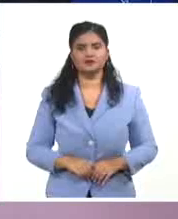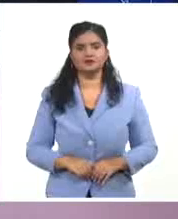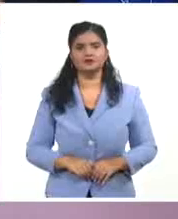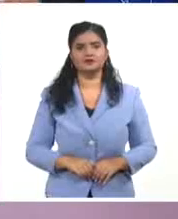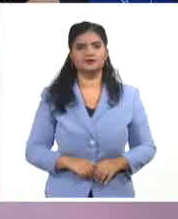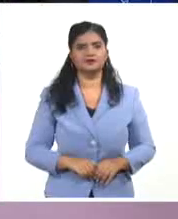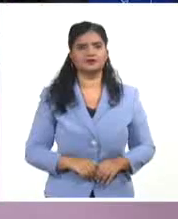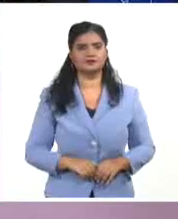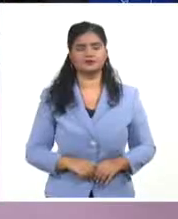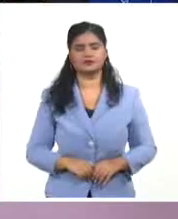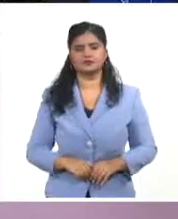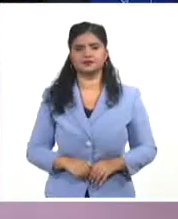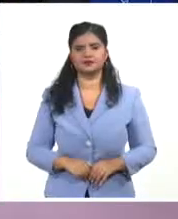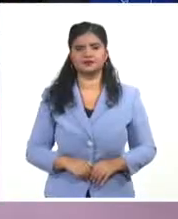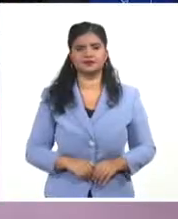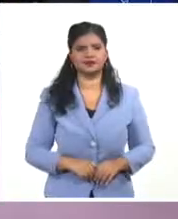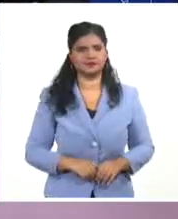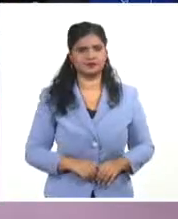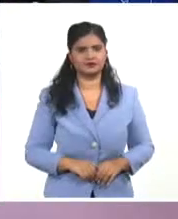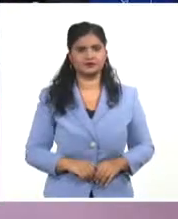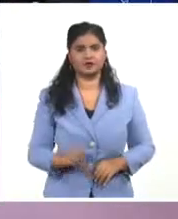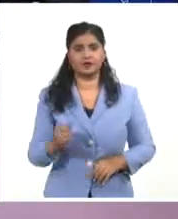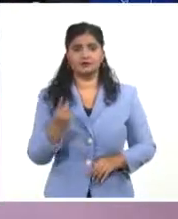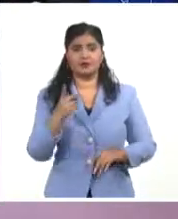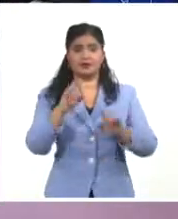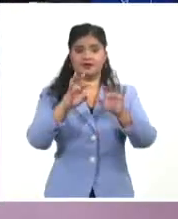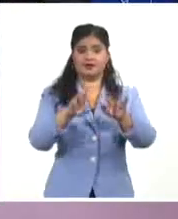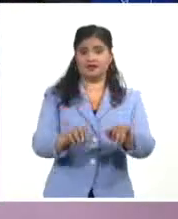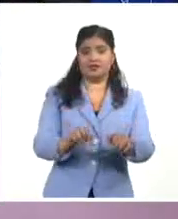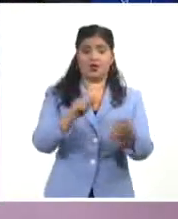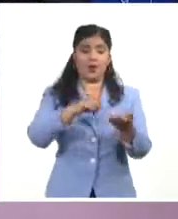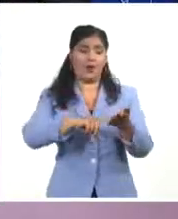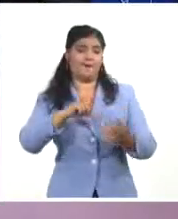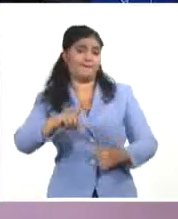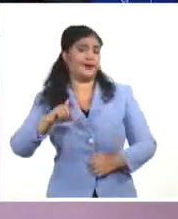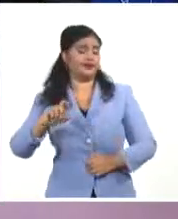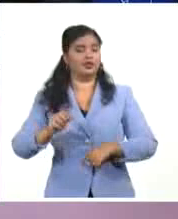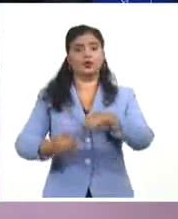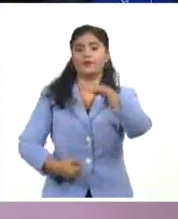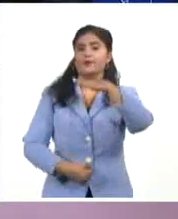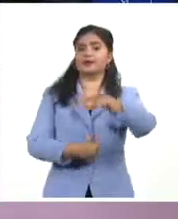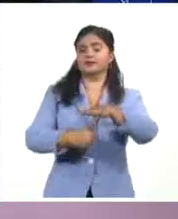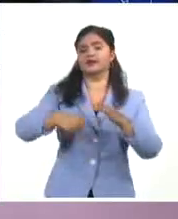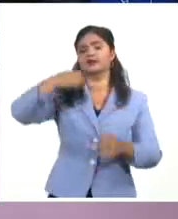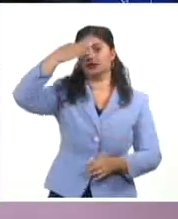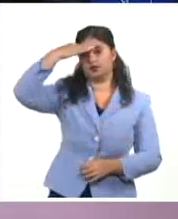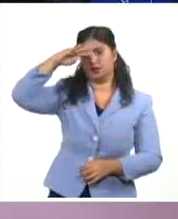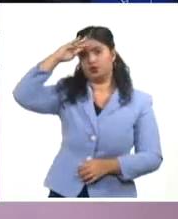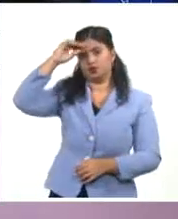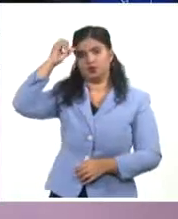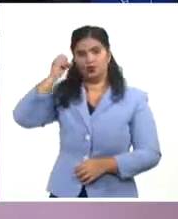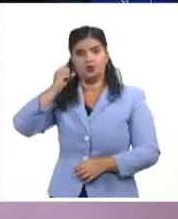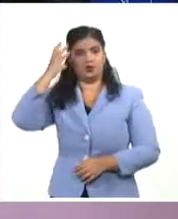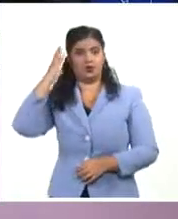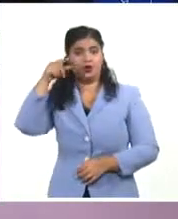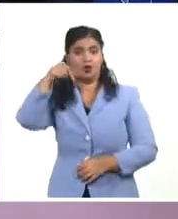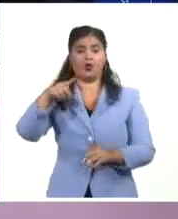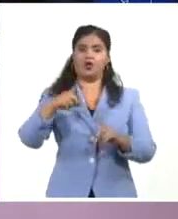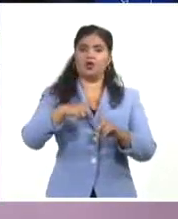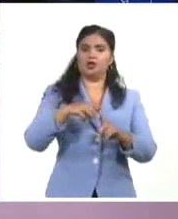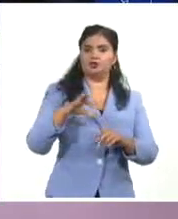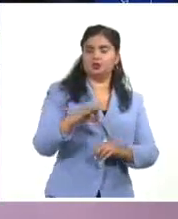En titulares, el primer secretario del Comité Central del Partido Comunista de Cuba y presidente cubano Miguel Díaz-Canel Bermúdez saludó hoy en Twitter el